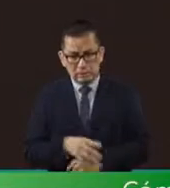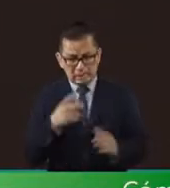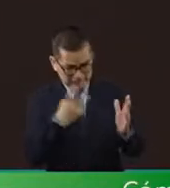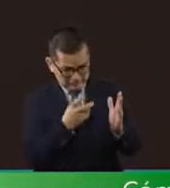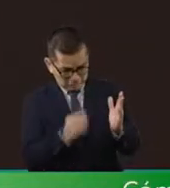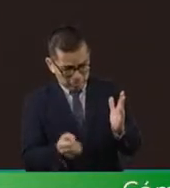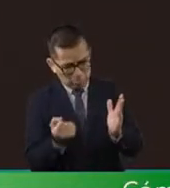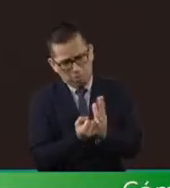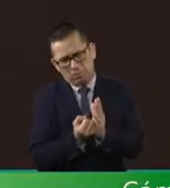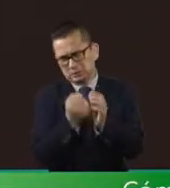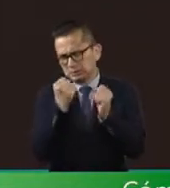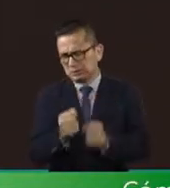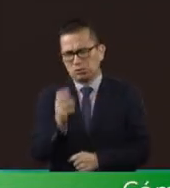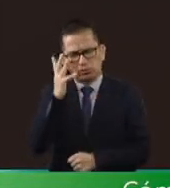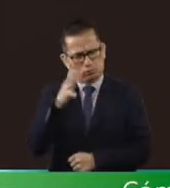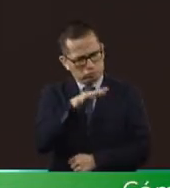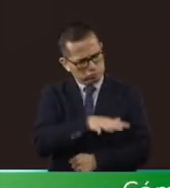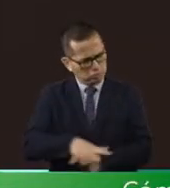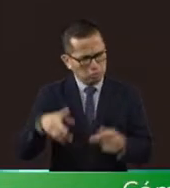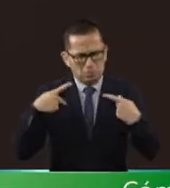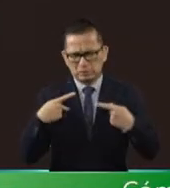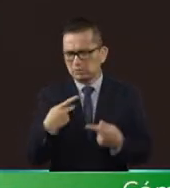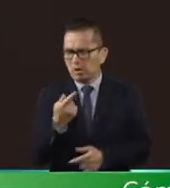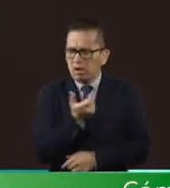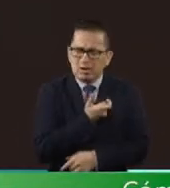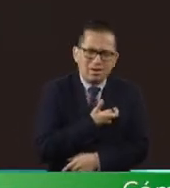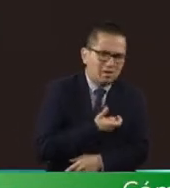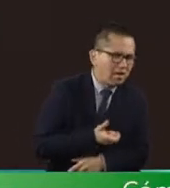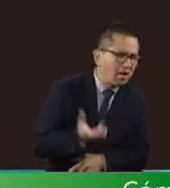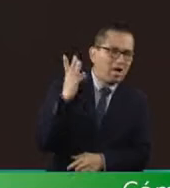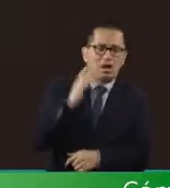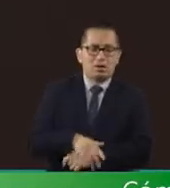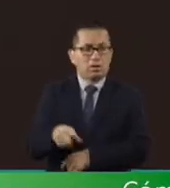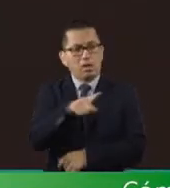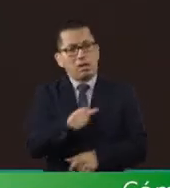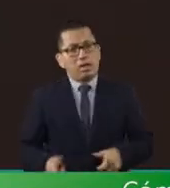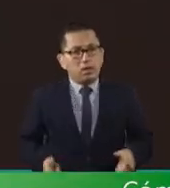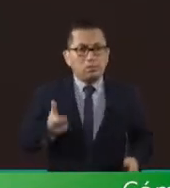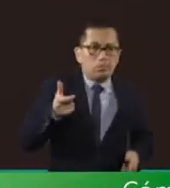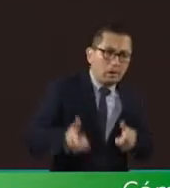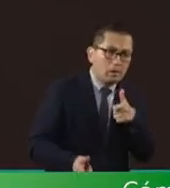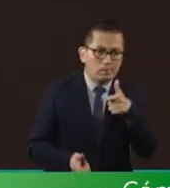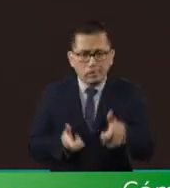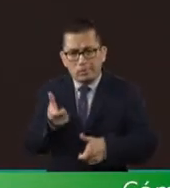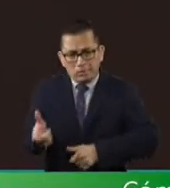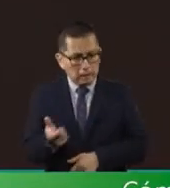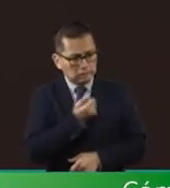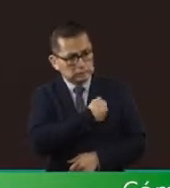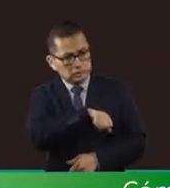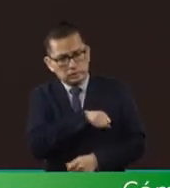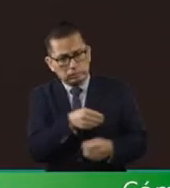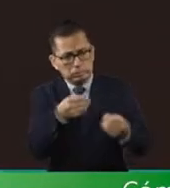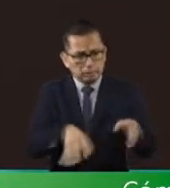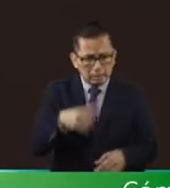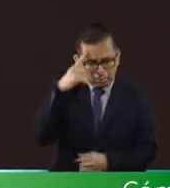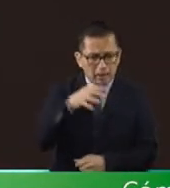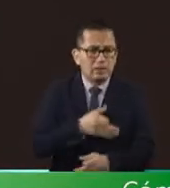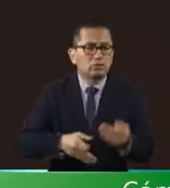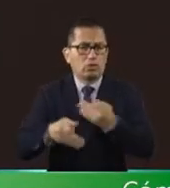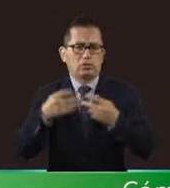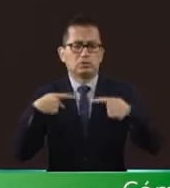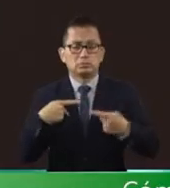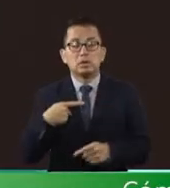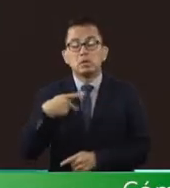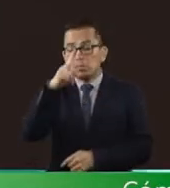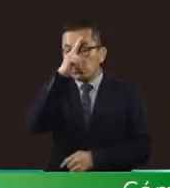caro A la gente caro para sus bolillos para sus familias para la salud para todas las personas las niñeces Serán las más